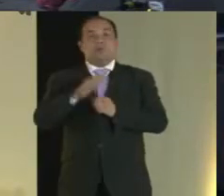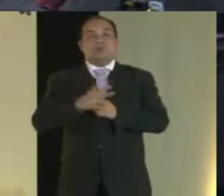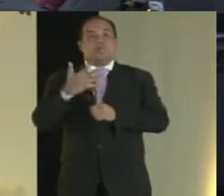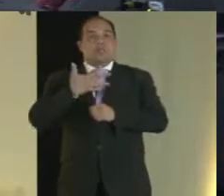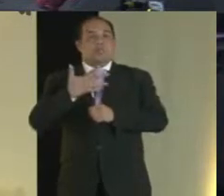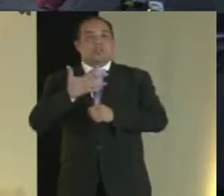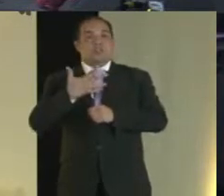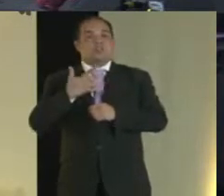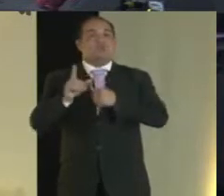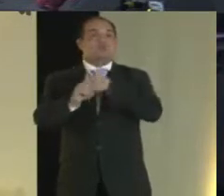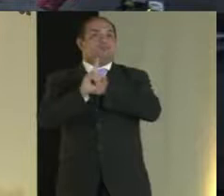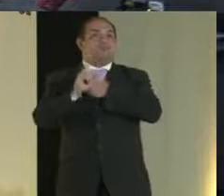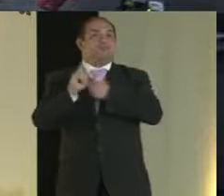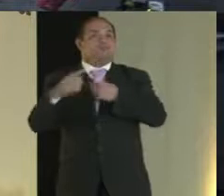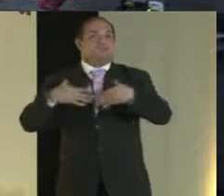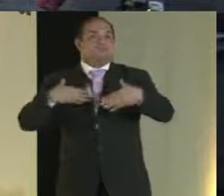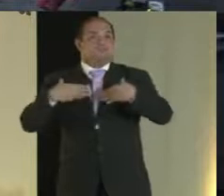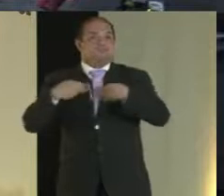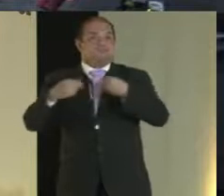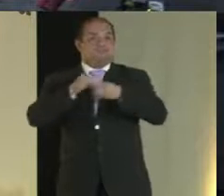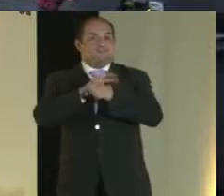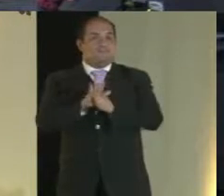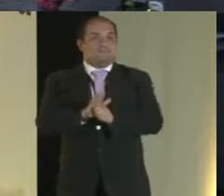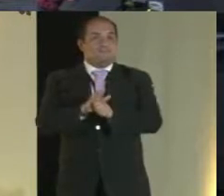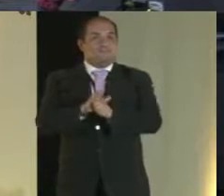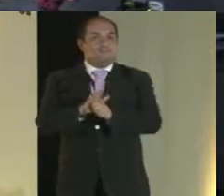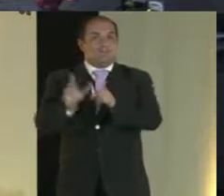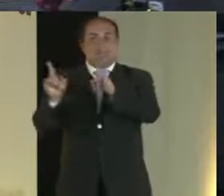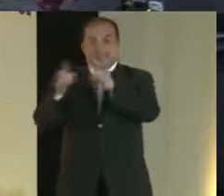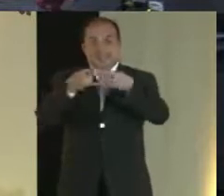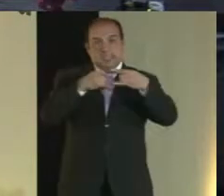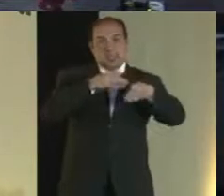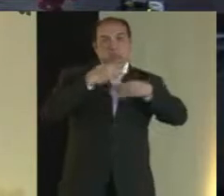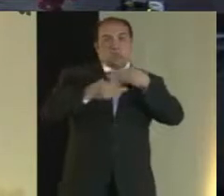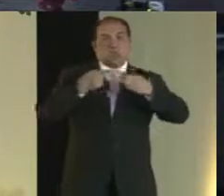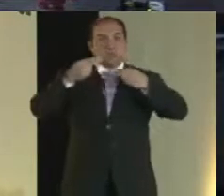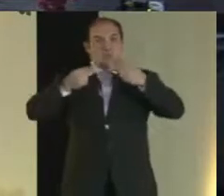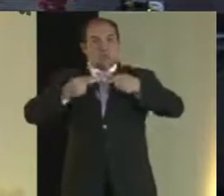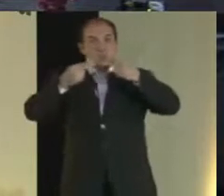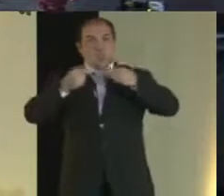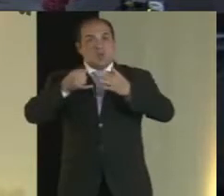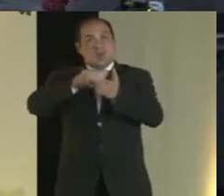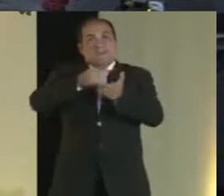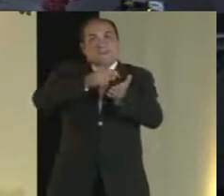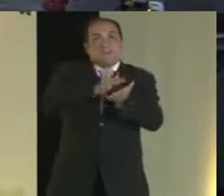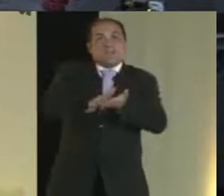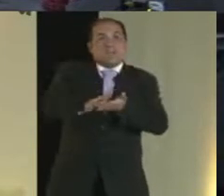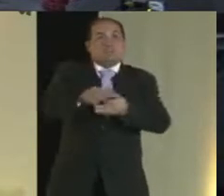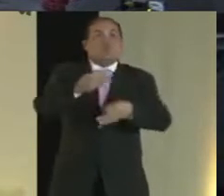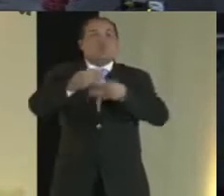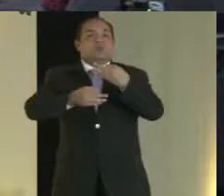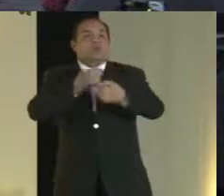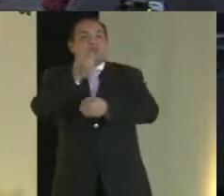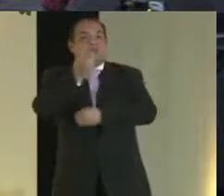las condiciones de la pandemia y del cierre de todos los negocios y las imprentas y toda esta